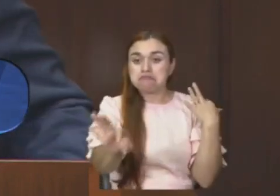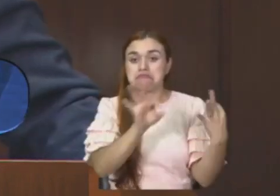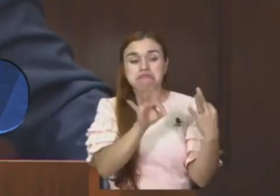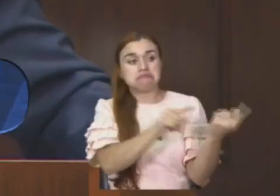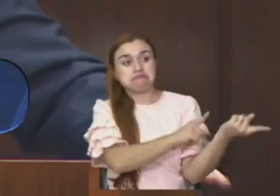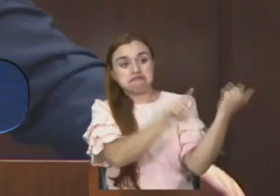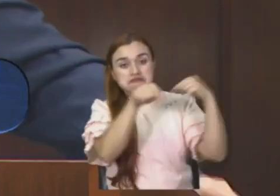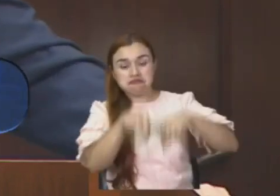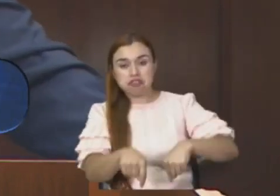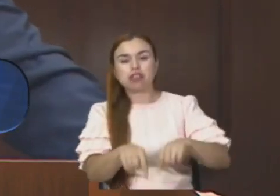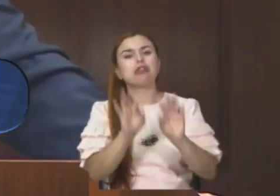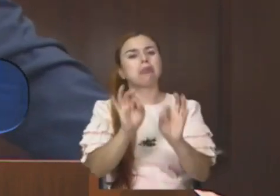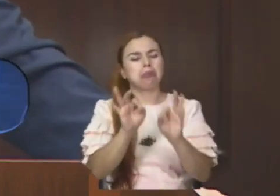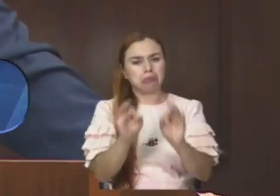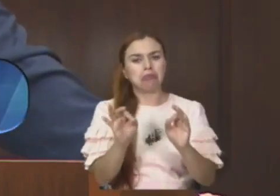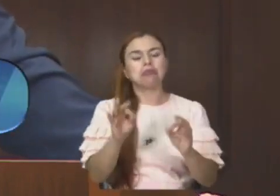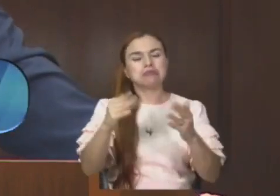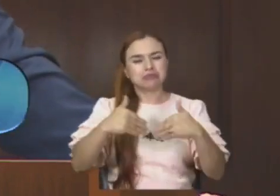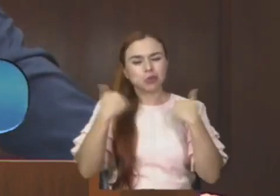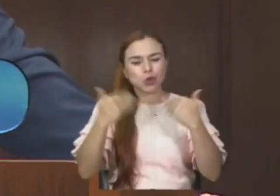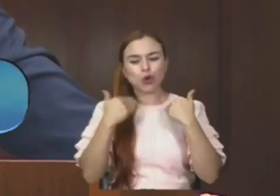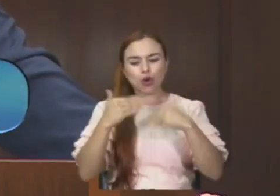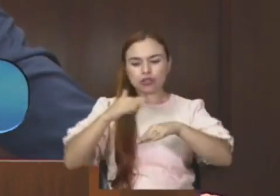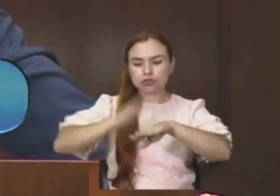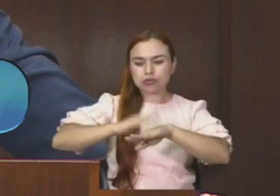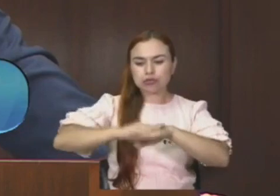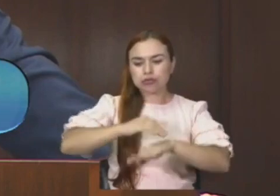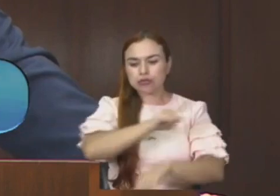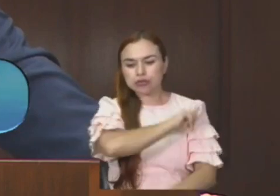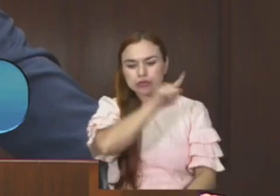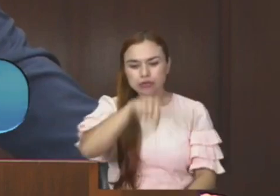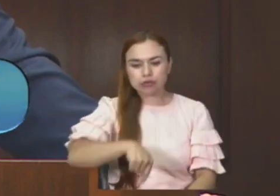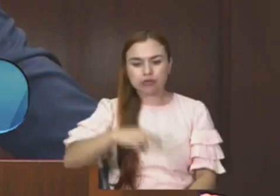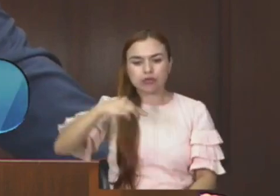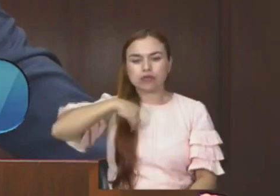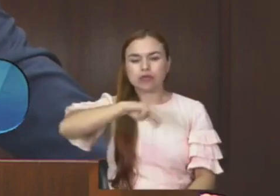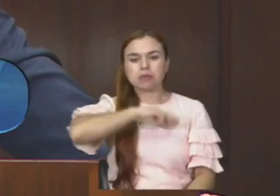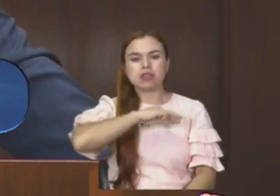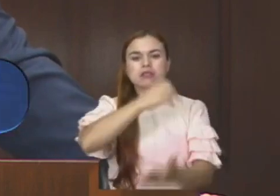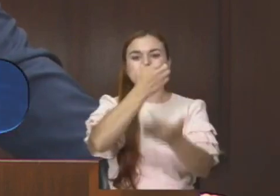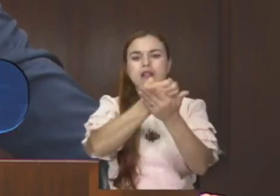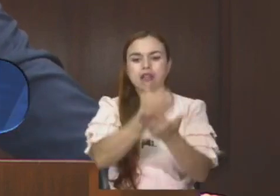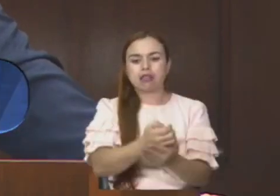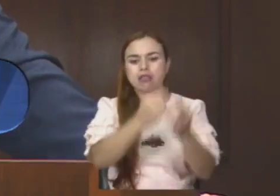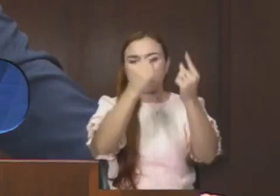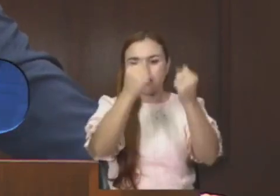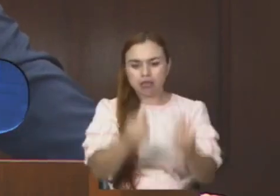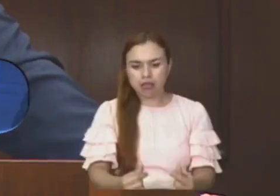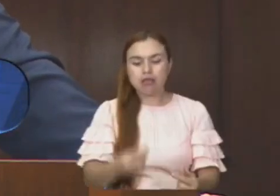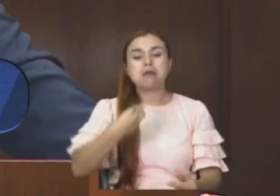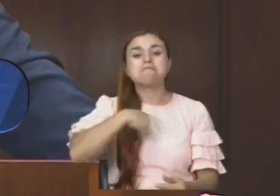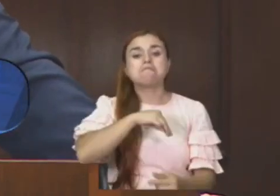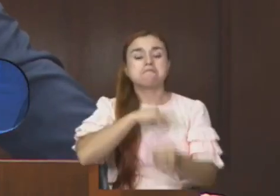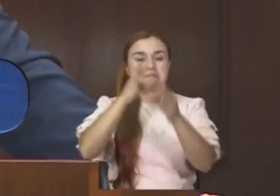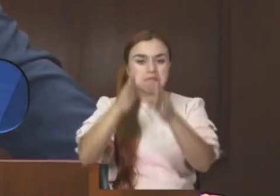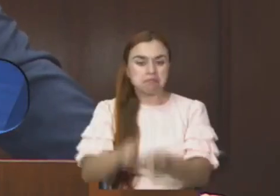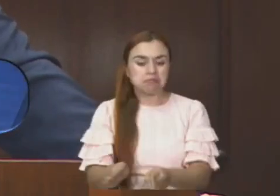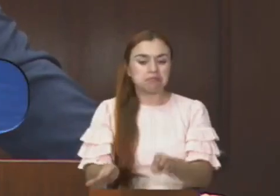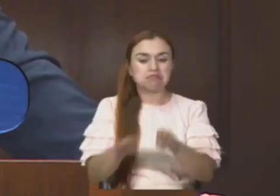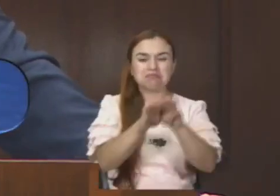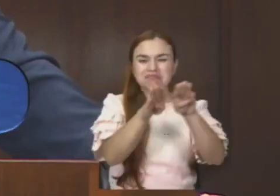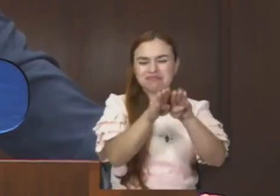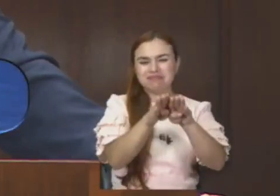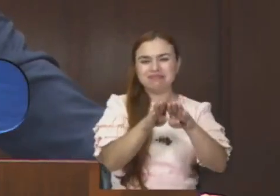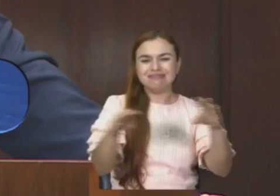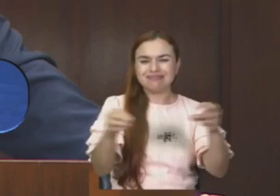la citación que le da la Asamblea el día de hoy al Ministerio de Comercio e Industrias, al Ministro de Comercio e Industrias, al Ministerio